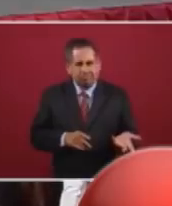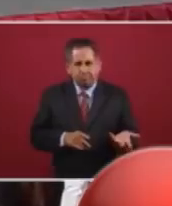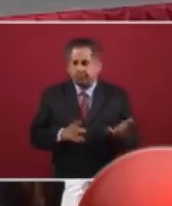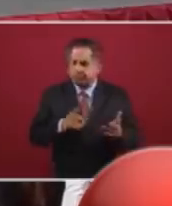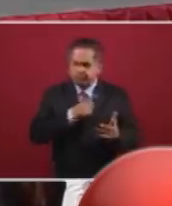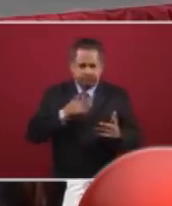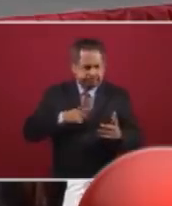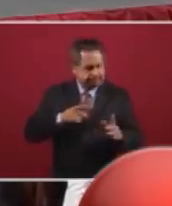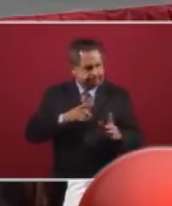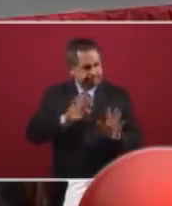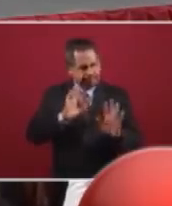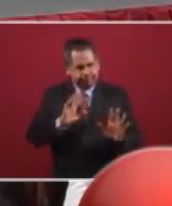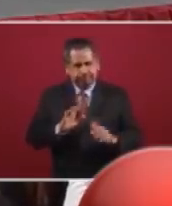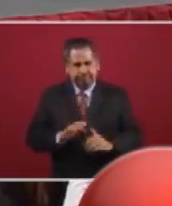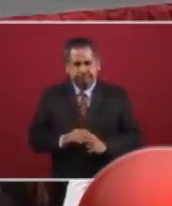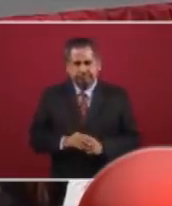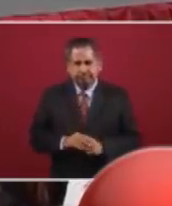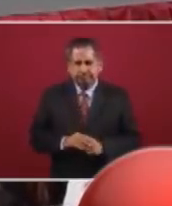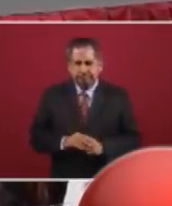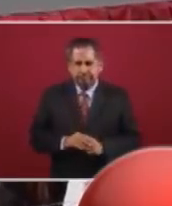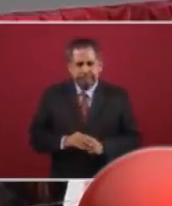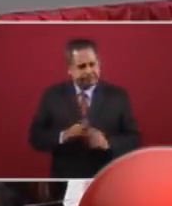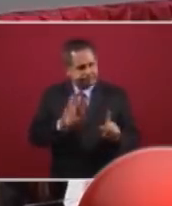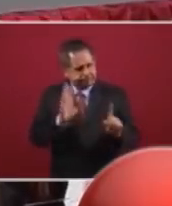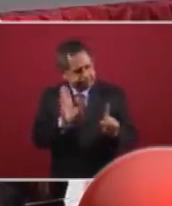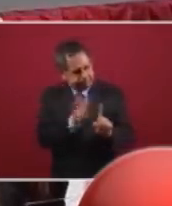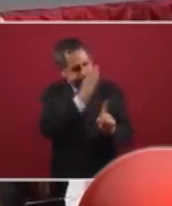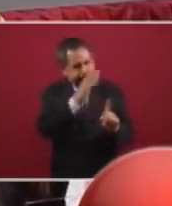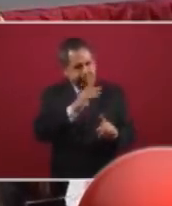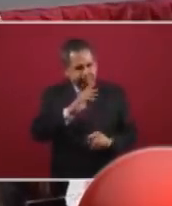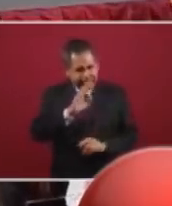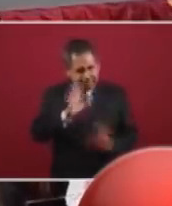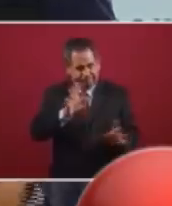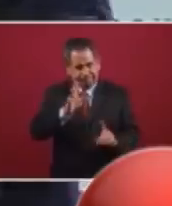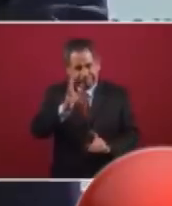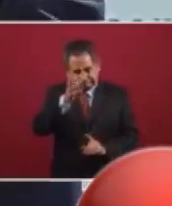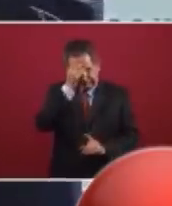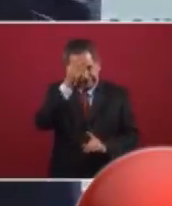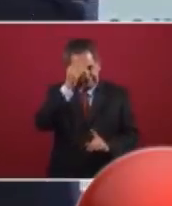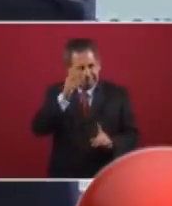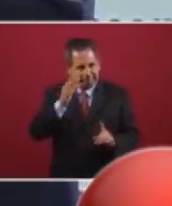darles un tengan para que aprendan no